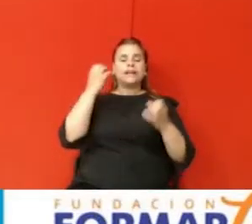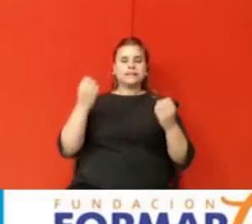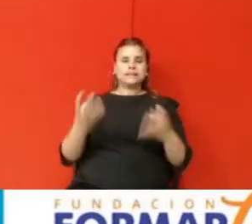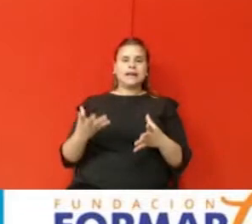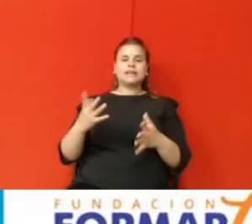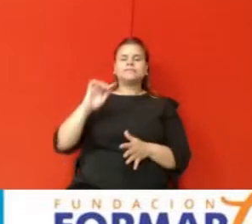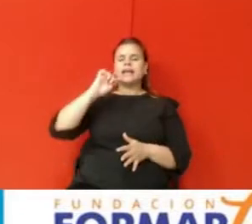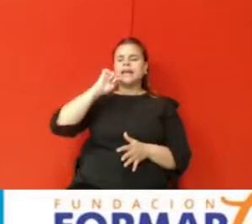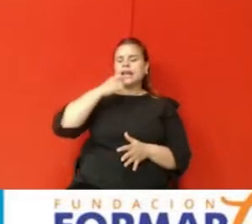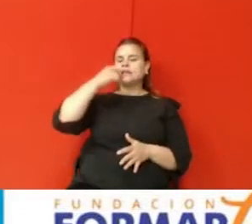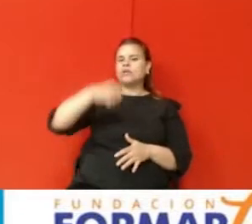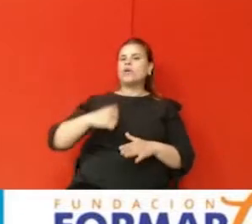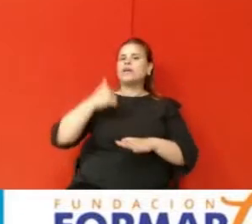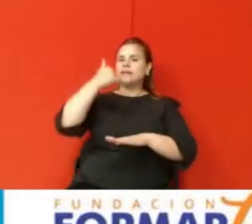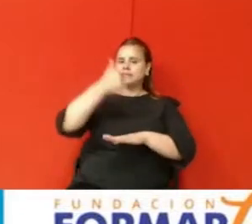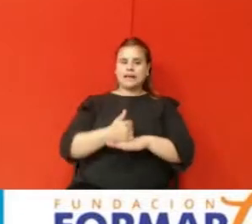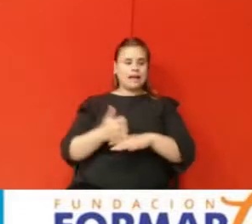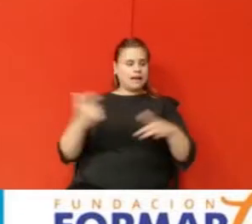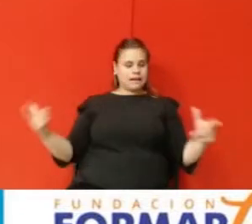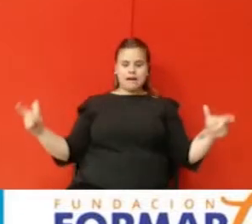placer poder estar en esta mesa.